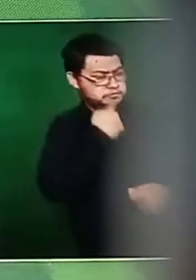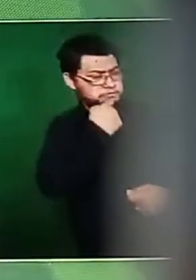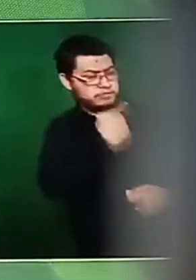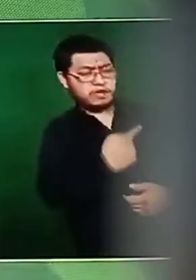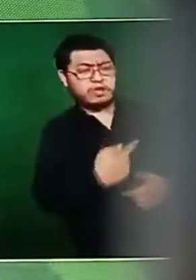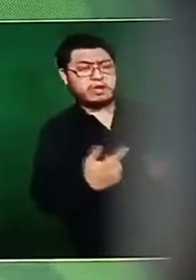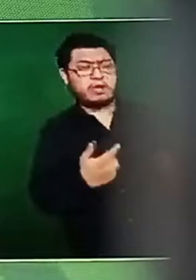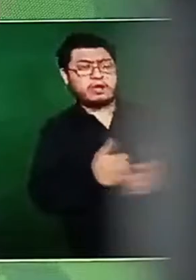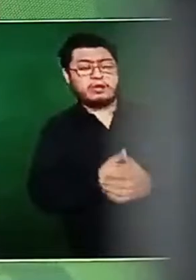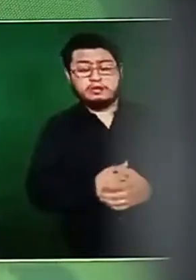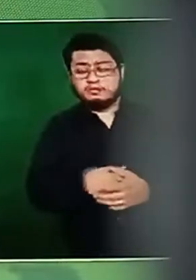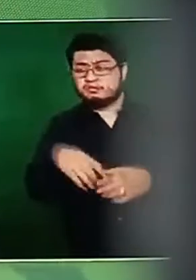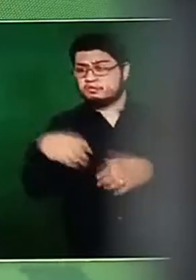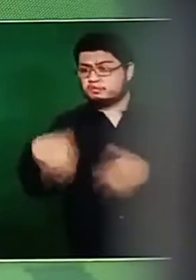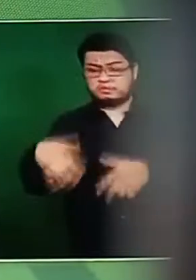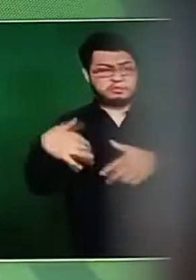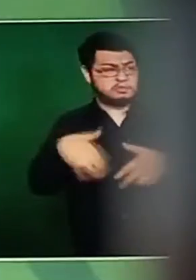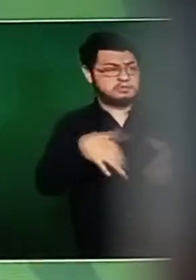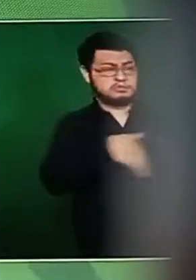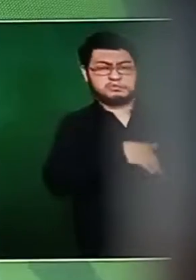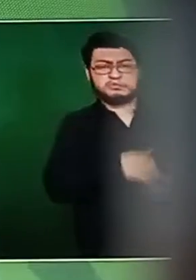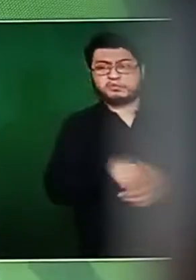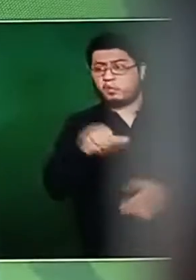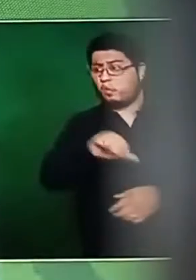una encabezando más otros,